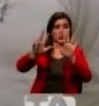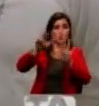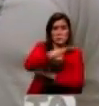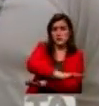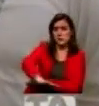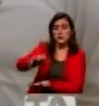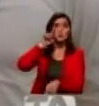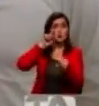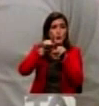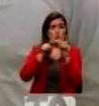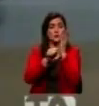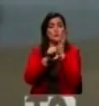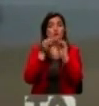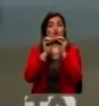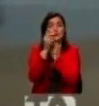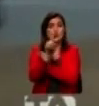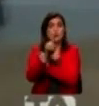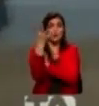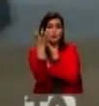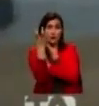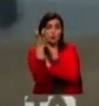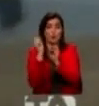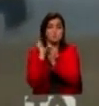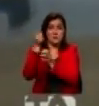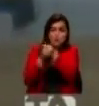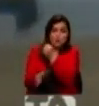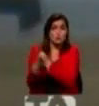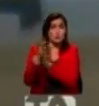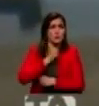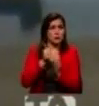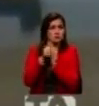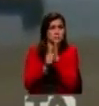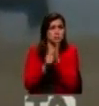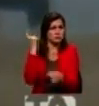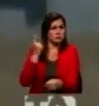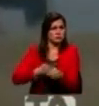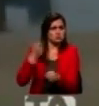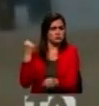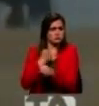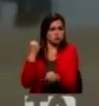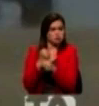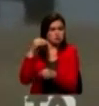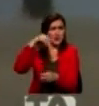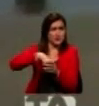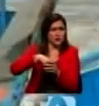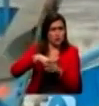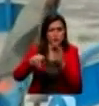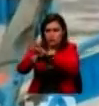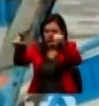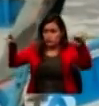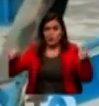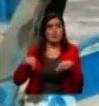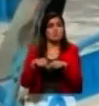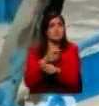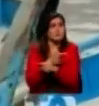Según el Acuerdo Ministerial 114, los pescadores artesanales tienen exclusividad para realizar sus faenas dentro de este espacio.